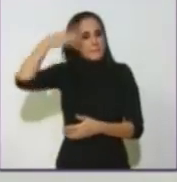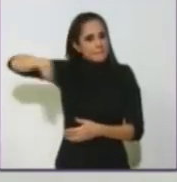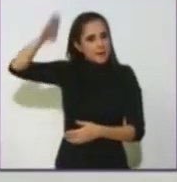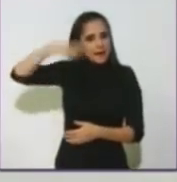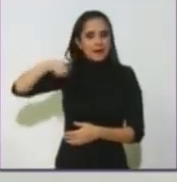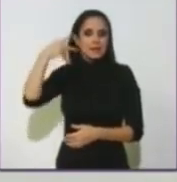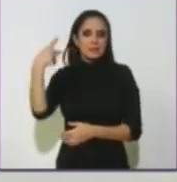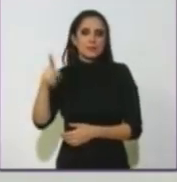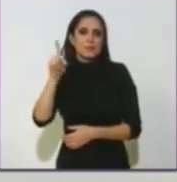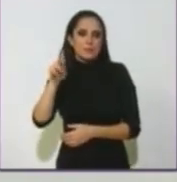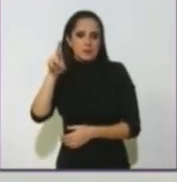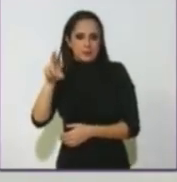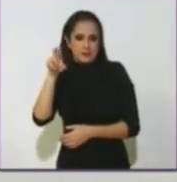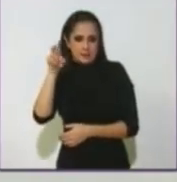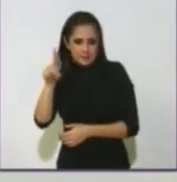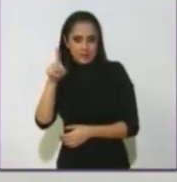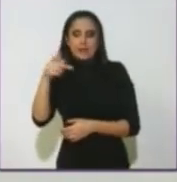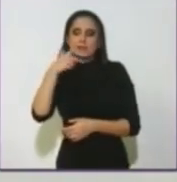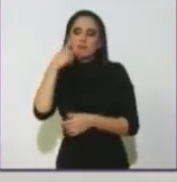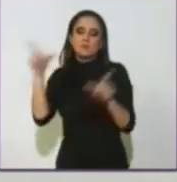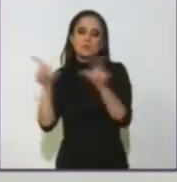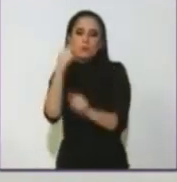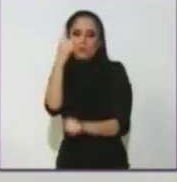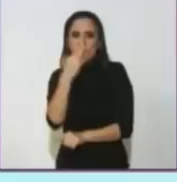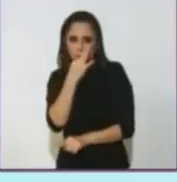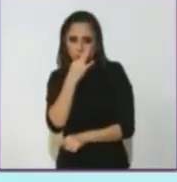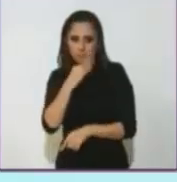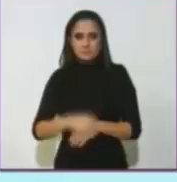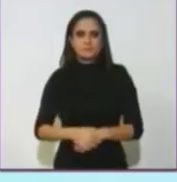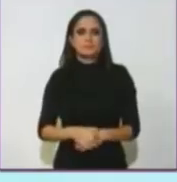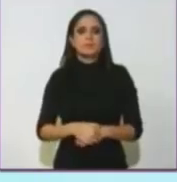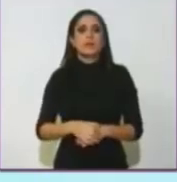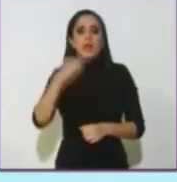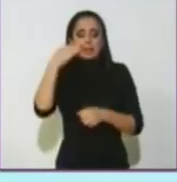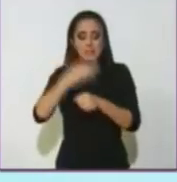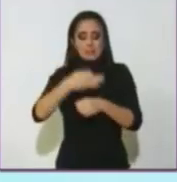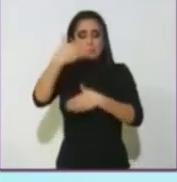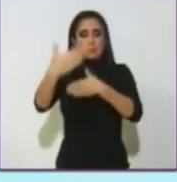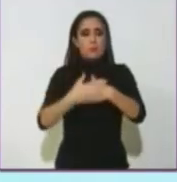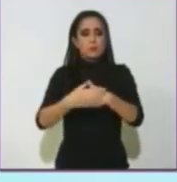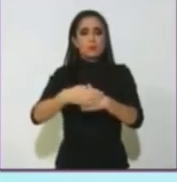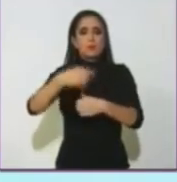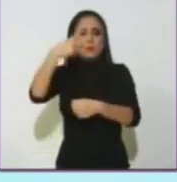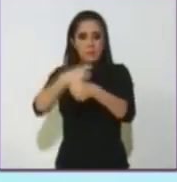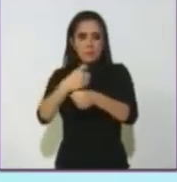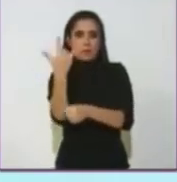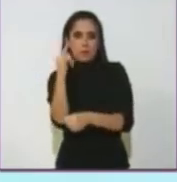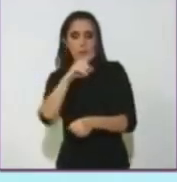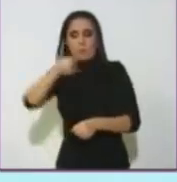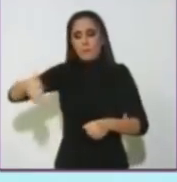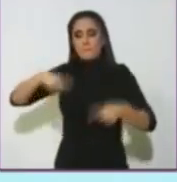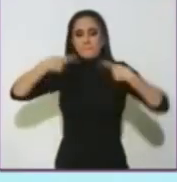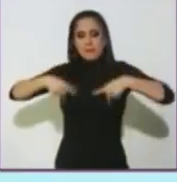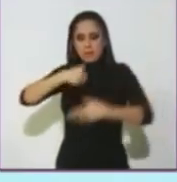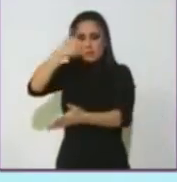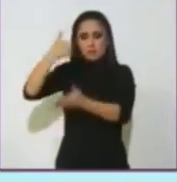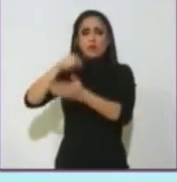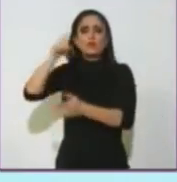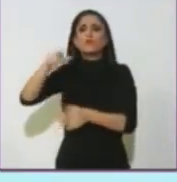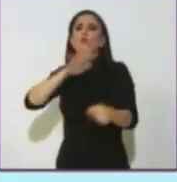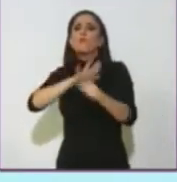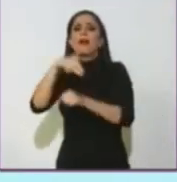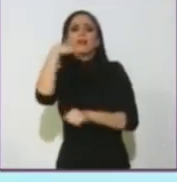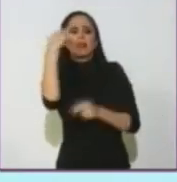coalición por la ciudad méxico al frente mensaje final hasta un minuto este próximo primero de julio los capitalinos van a decidir qué mujer quieren al frente